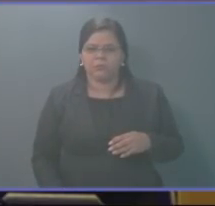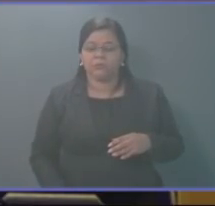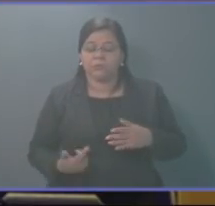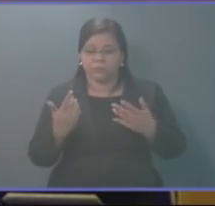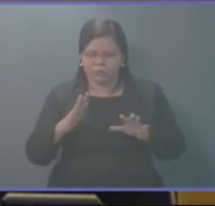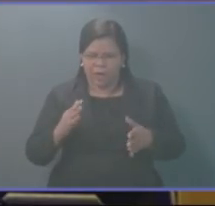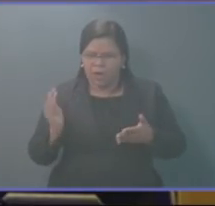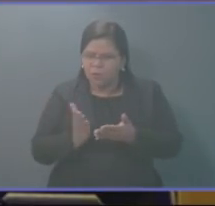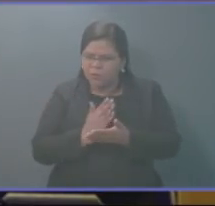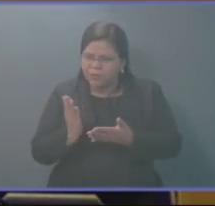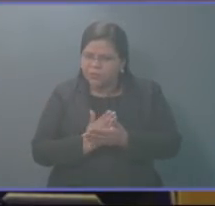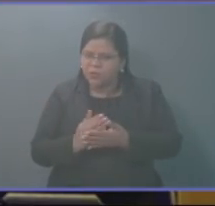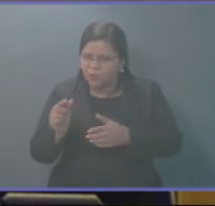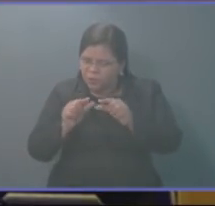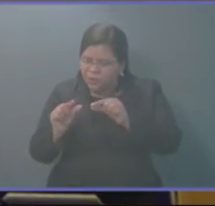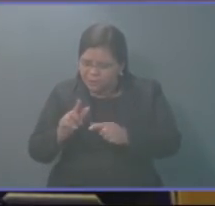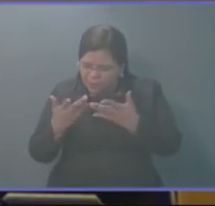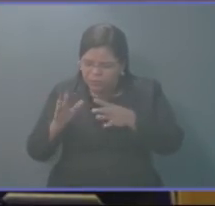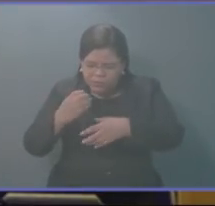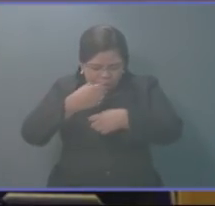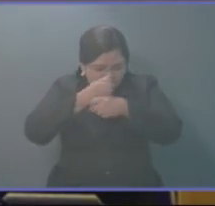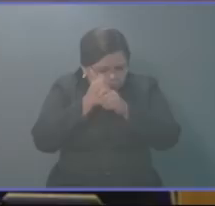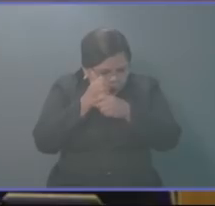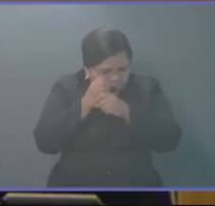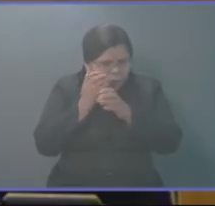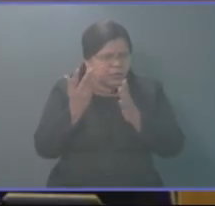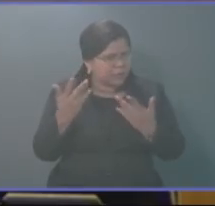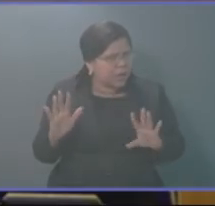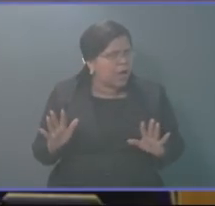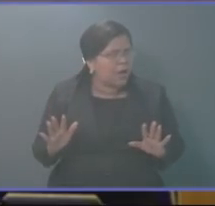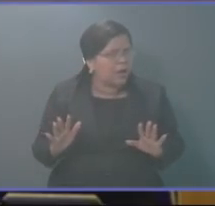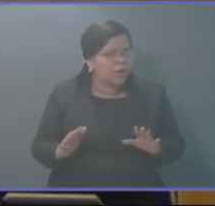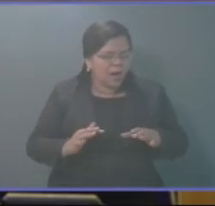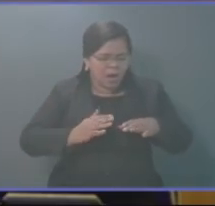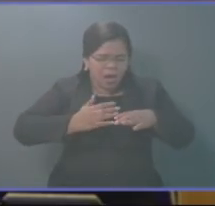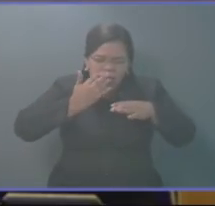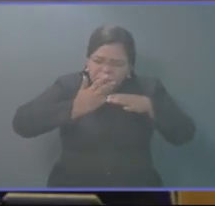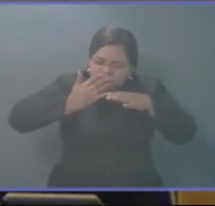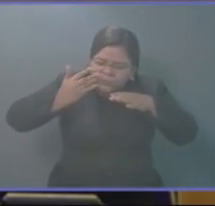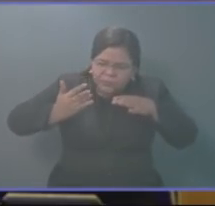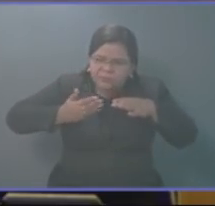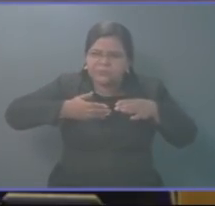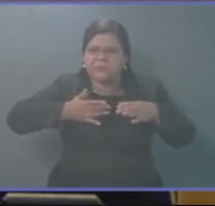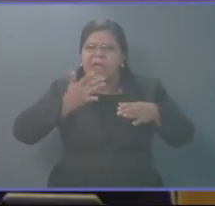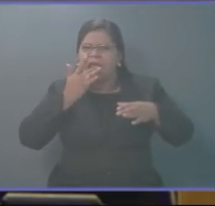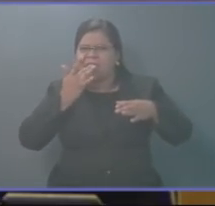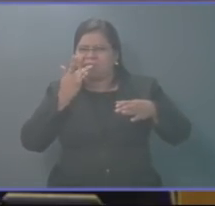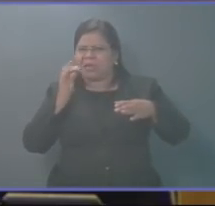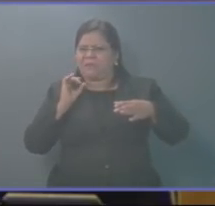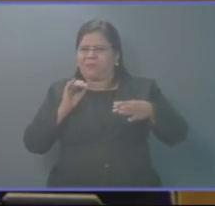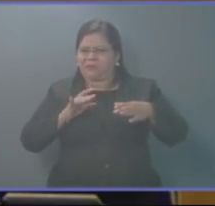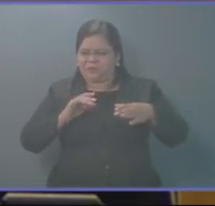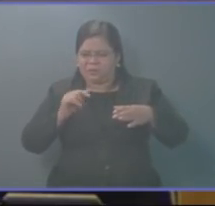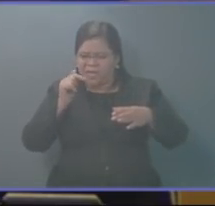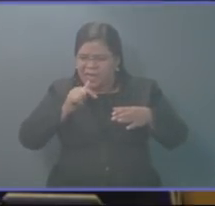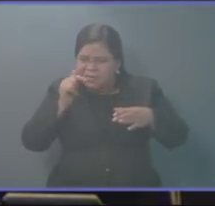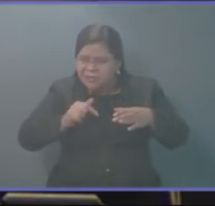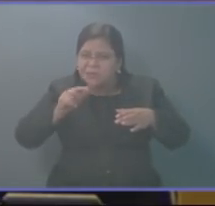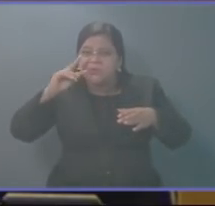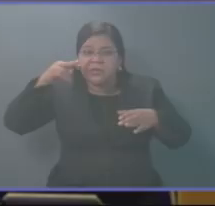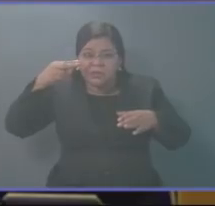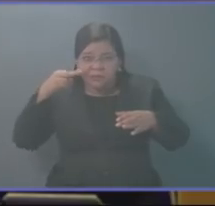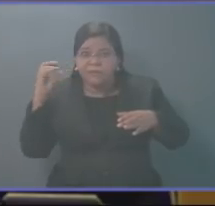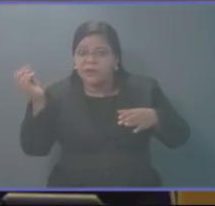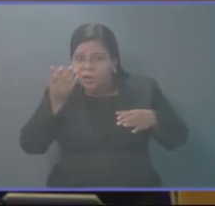estudios bioquímicos de esta? ¿No fue este olor y sabor del agua supuestamente potable un signo de